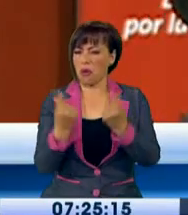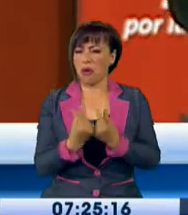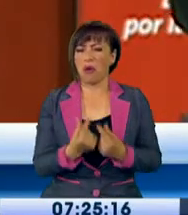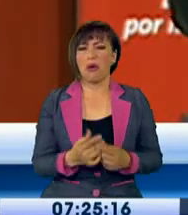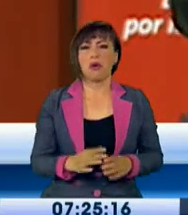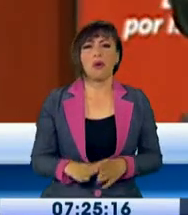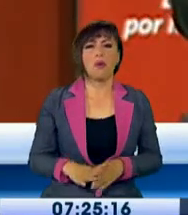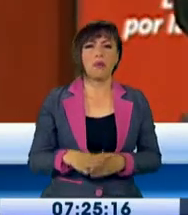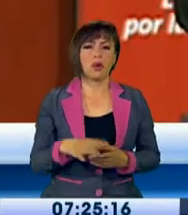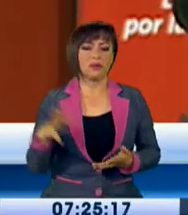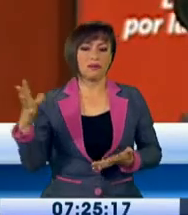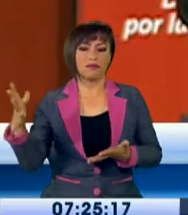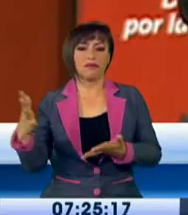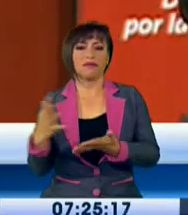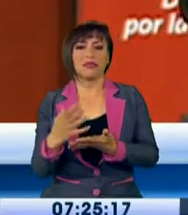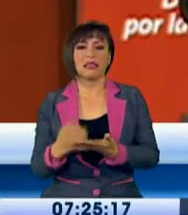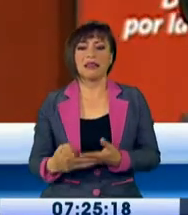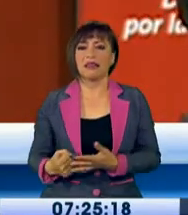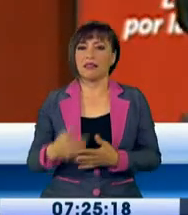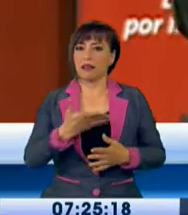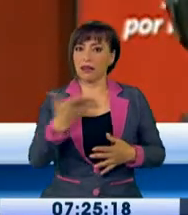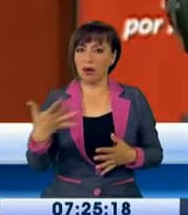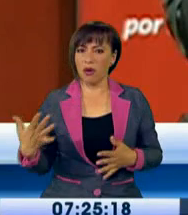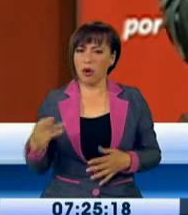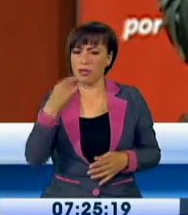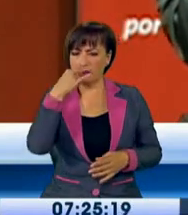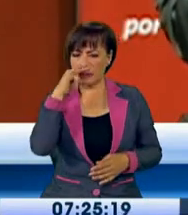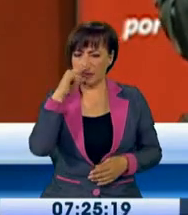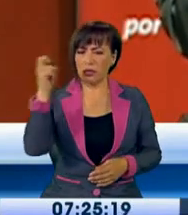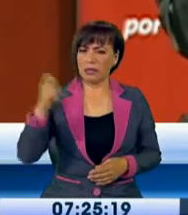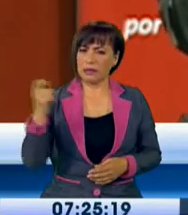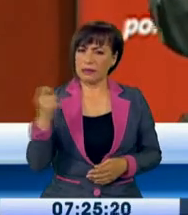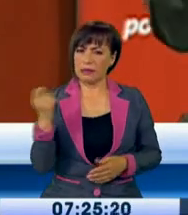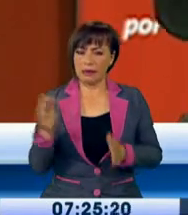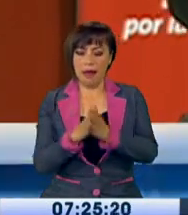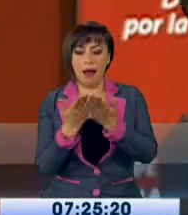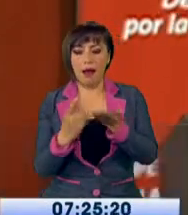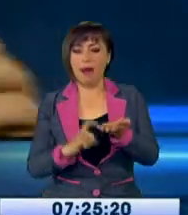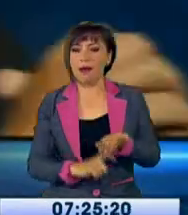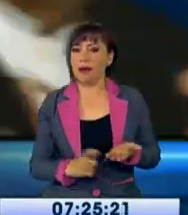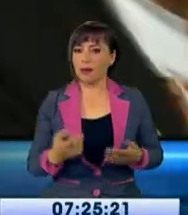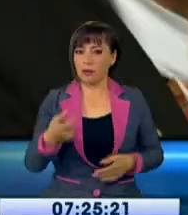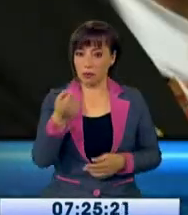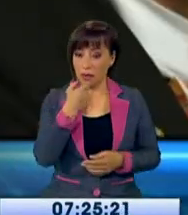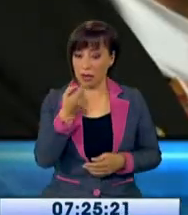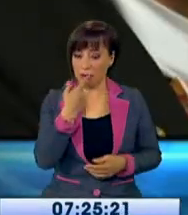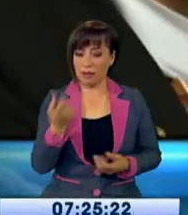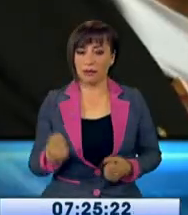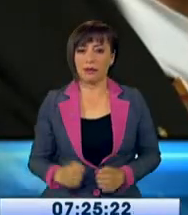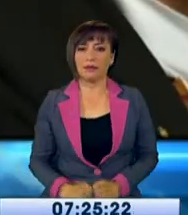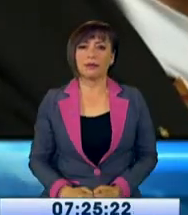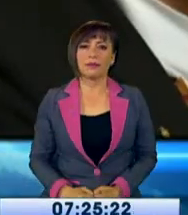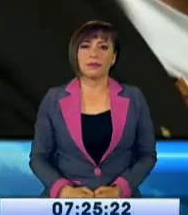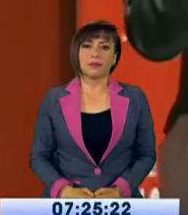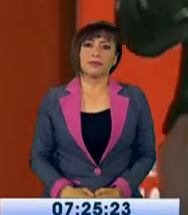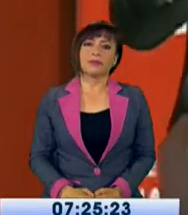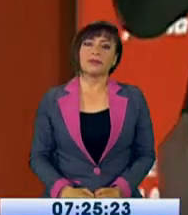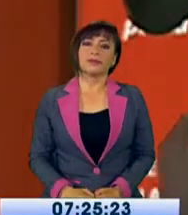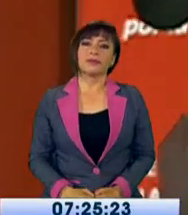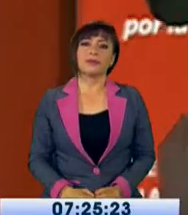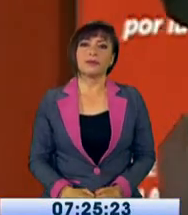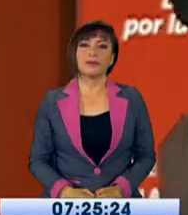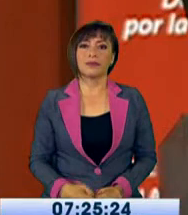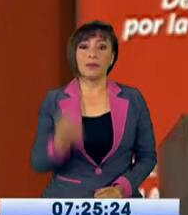lo que ha hecho es quitarle un libro a nuestros niños. Lo que ha hecho es quitarle medicinas a nuestra familia. Críticas a sectores indígenas.